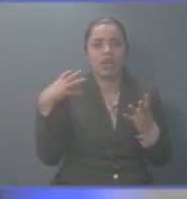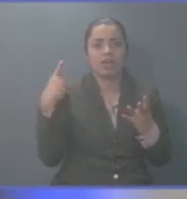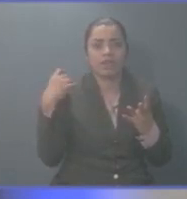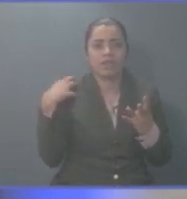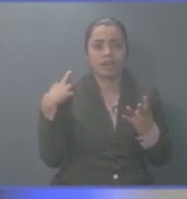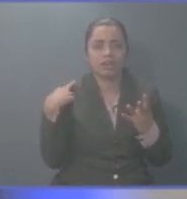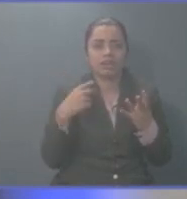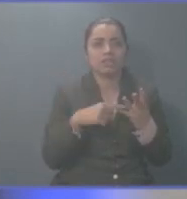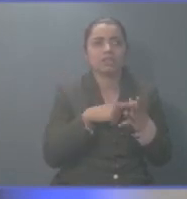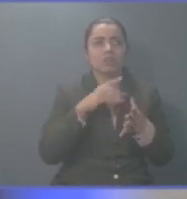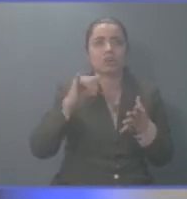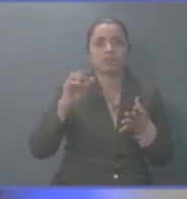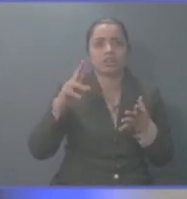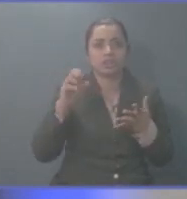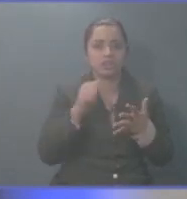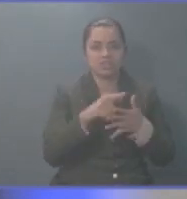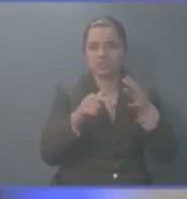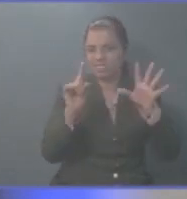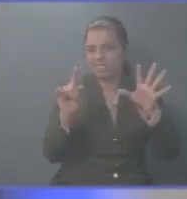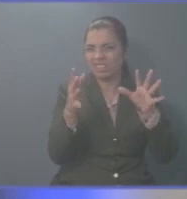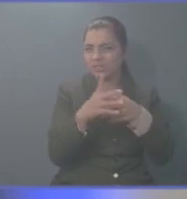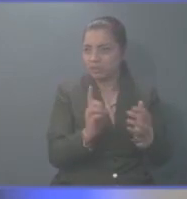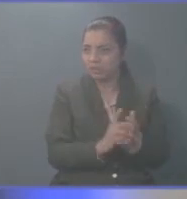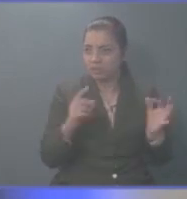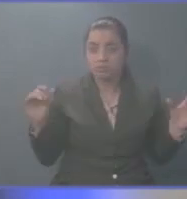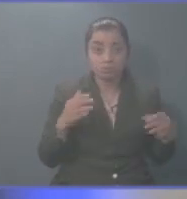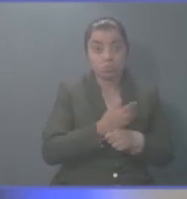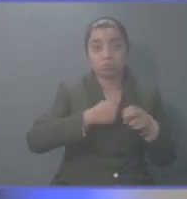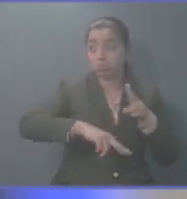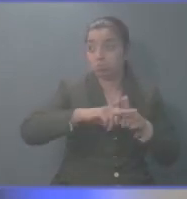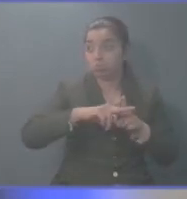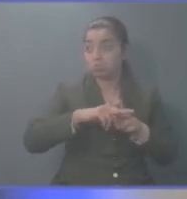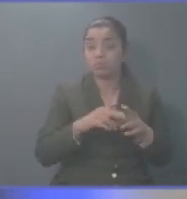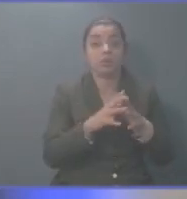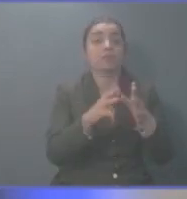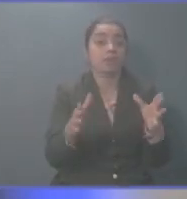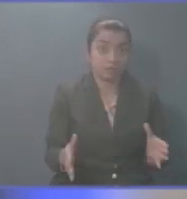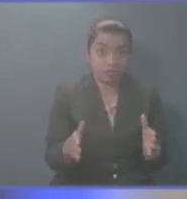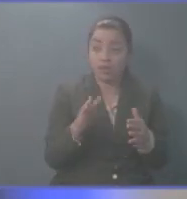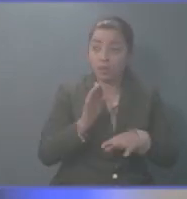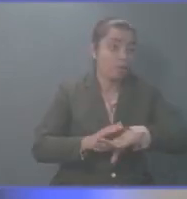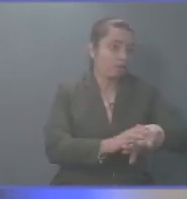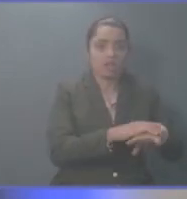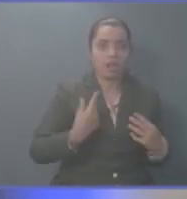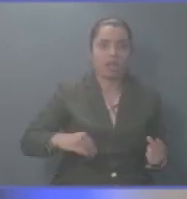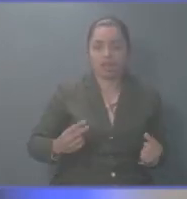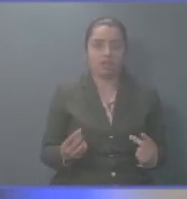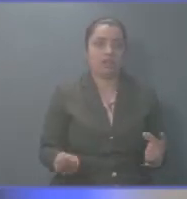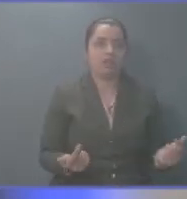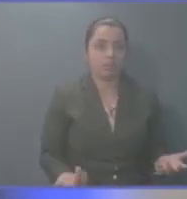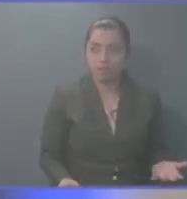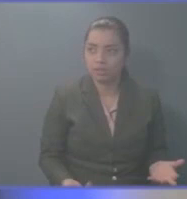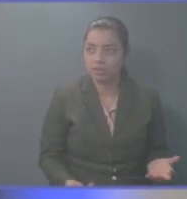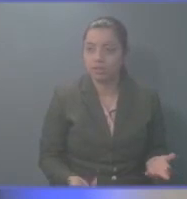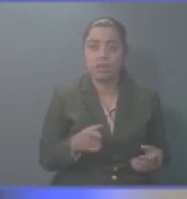estuvo José Andrés Hernández y tu servidor, 6 diputados de Arena, porque obviamente fue una convocatoria que, si bien es cierto,